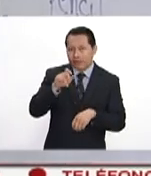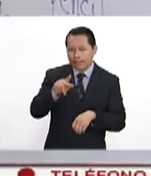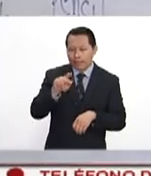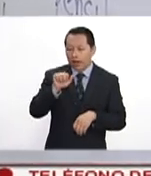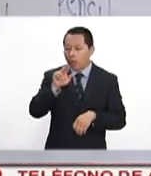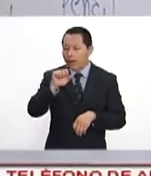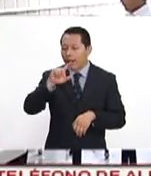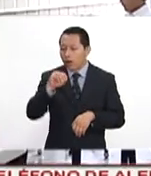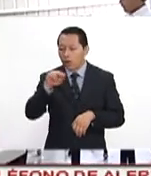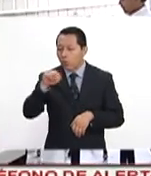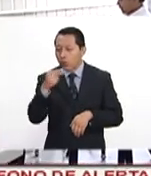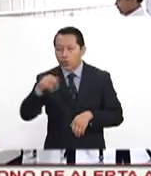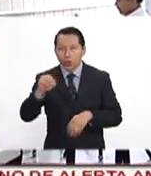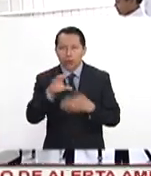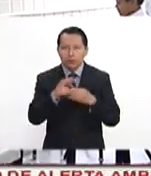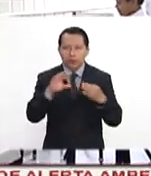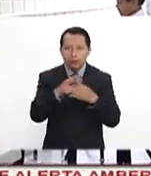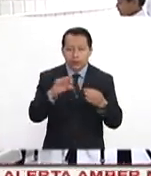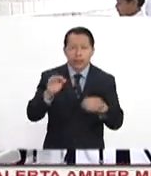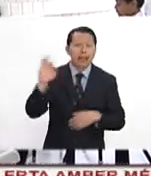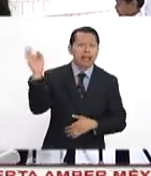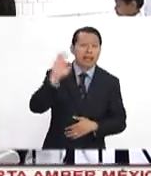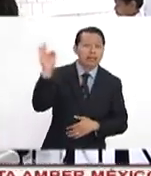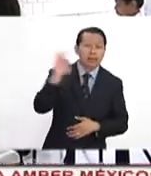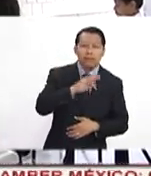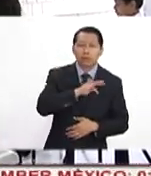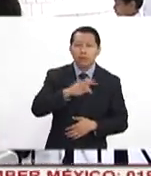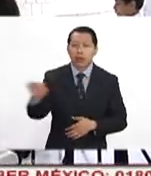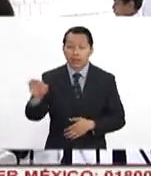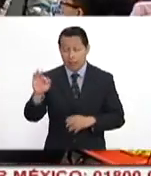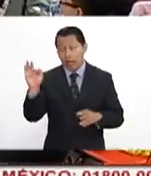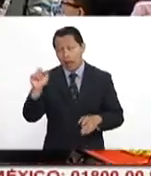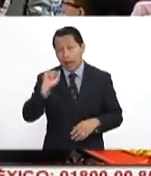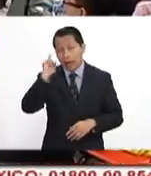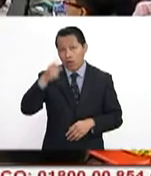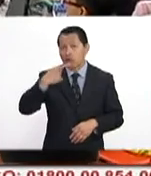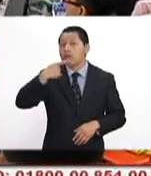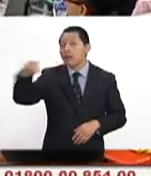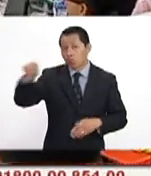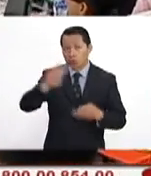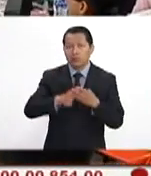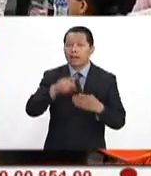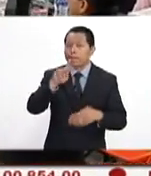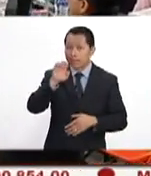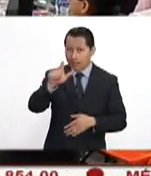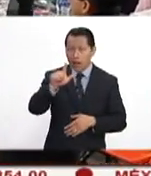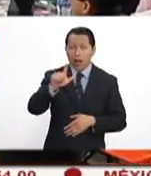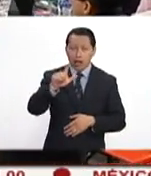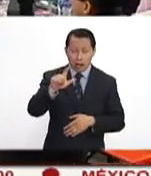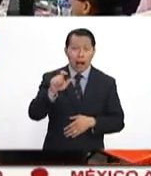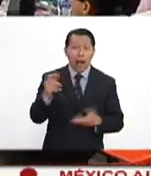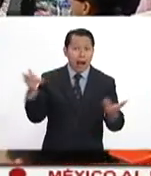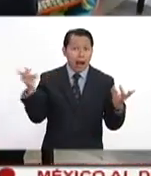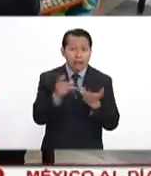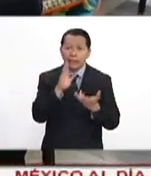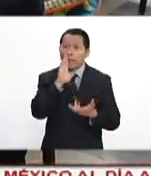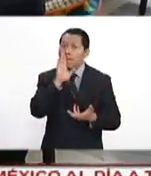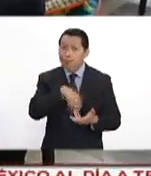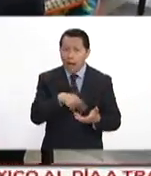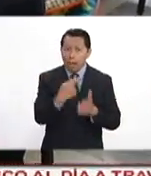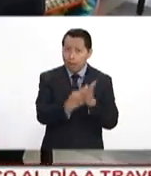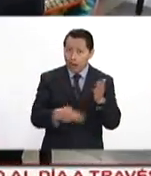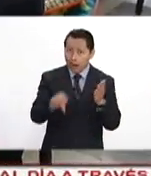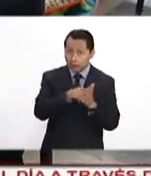Aurelio Nuño, dijo que se evaluará la posibilidad de levantar incluso denuncias penales contra quienes hayan incurrido en algún mal uso de